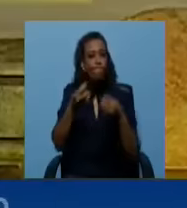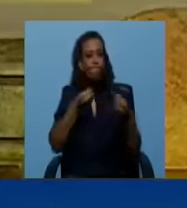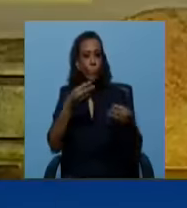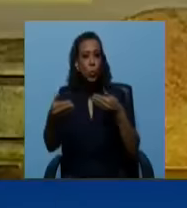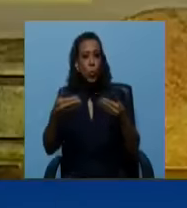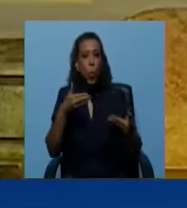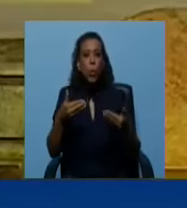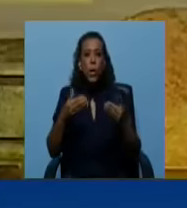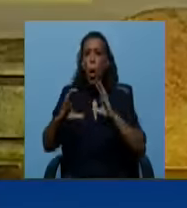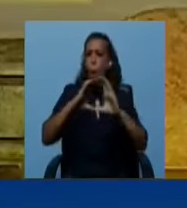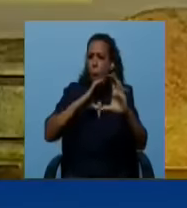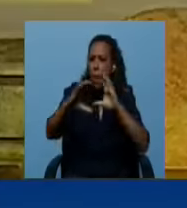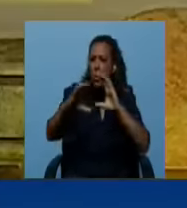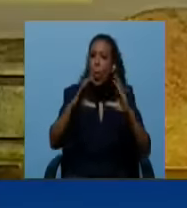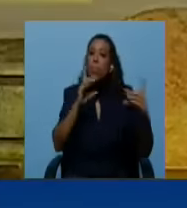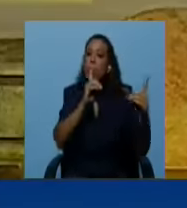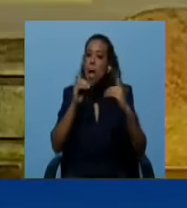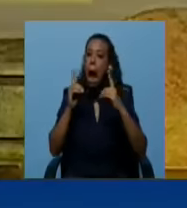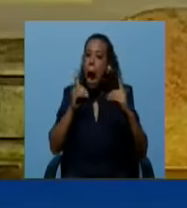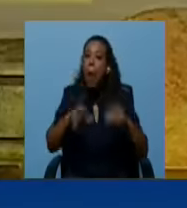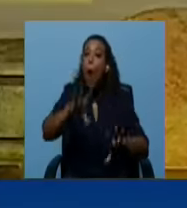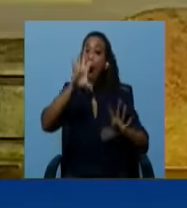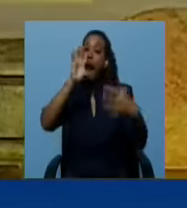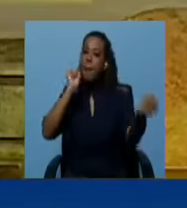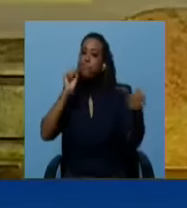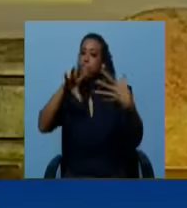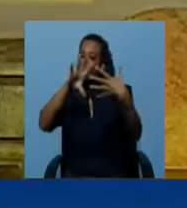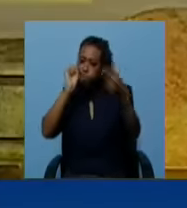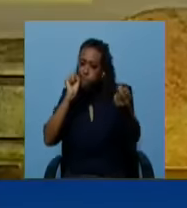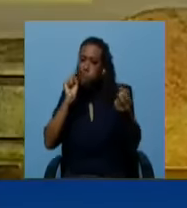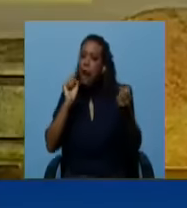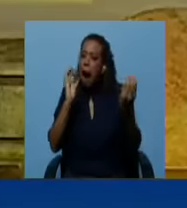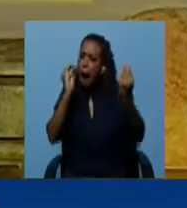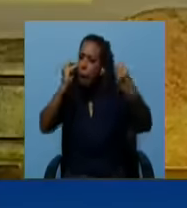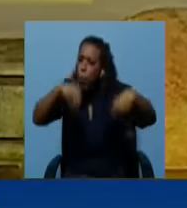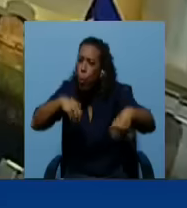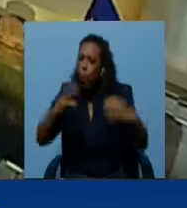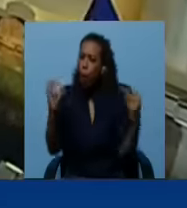de conversación, diálogo, entendimiento.